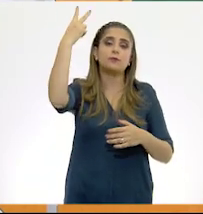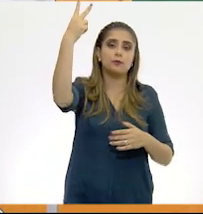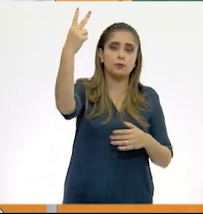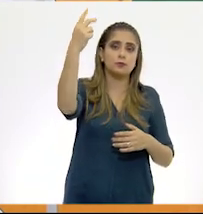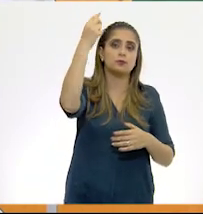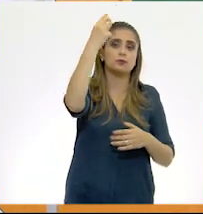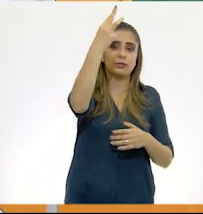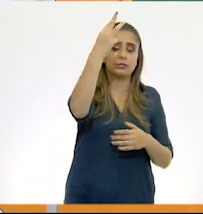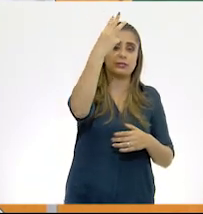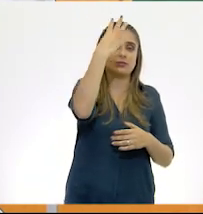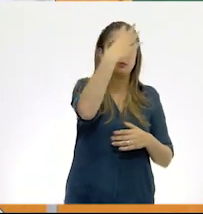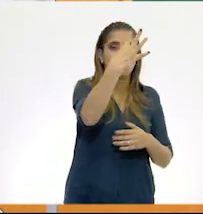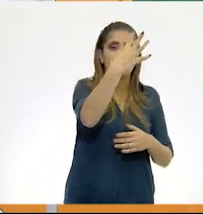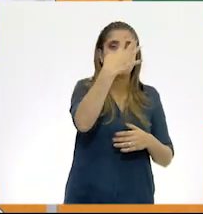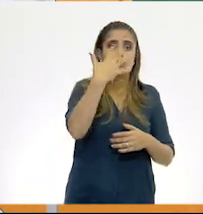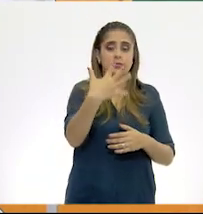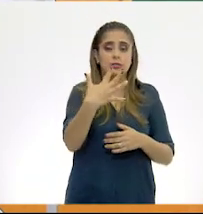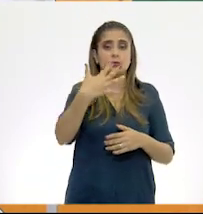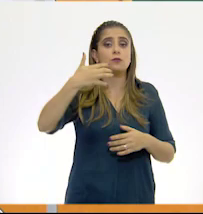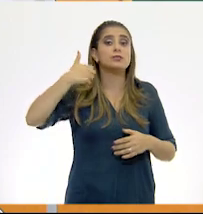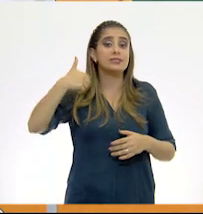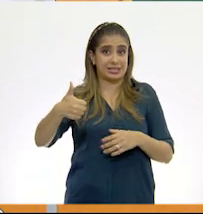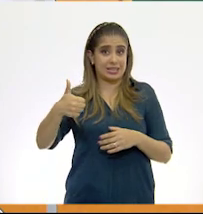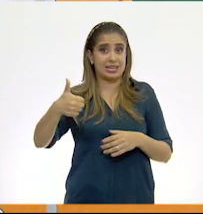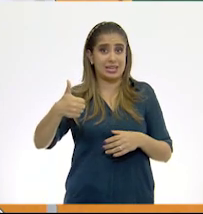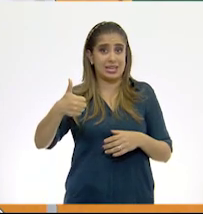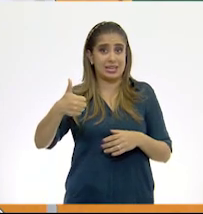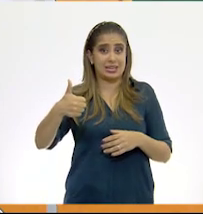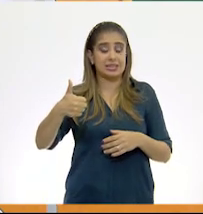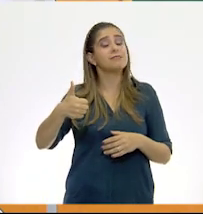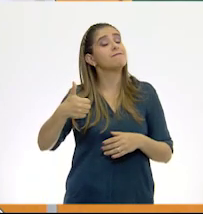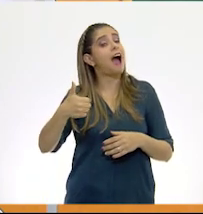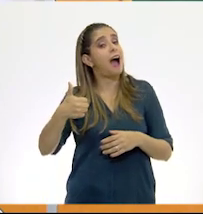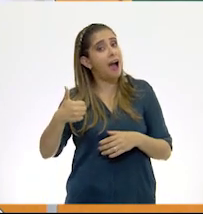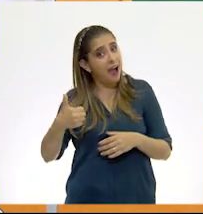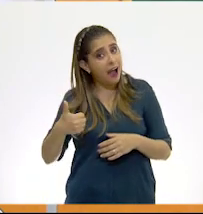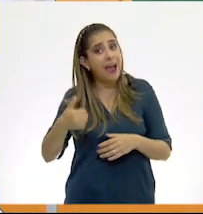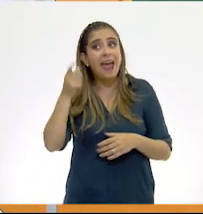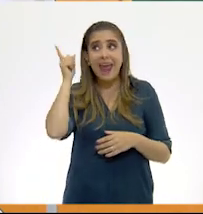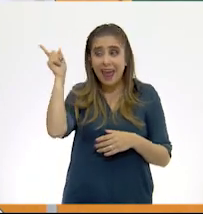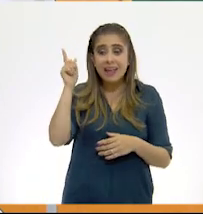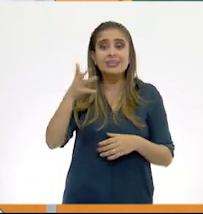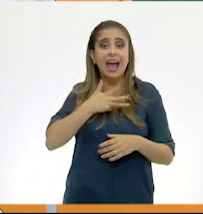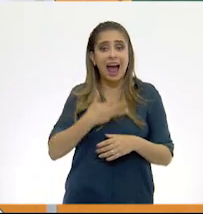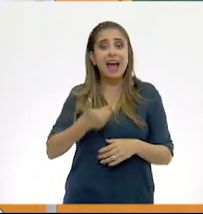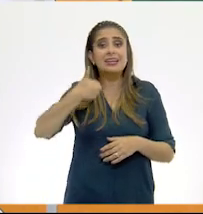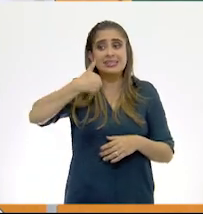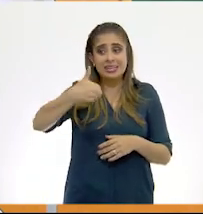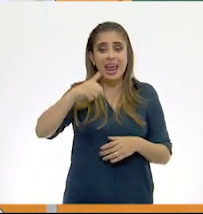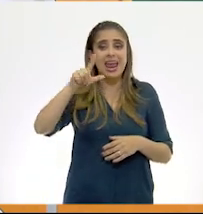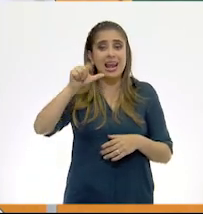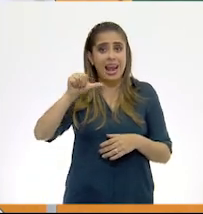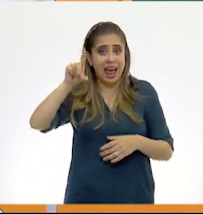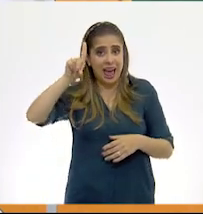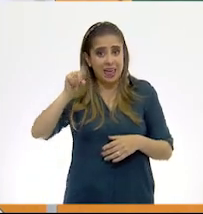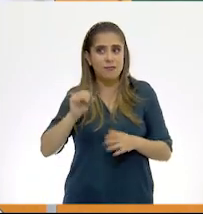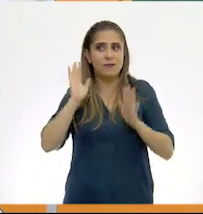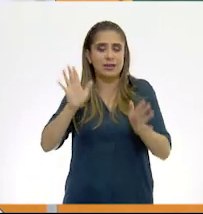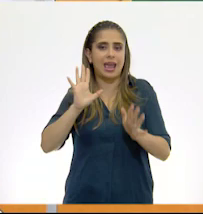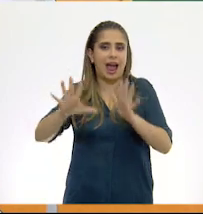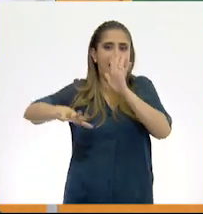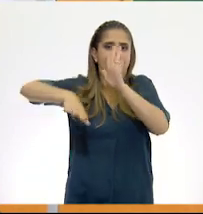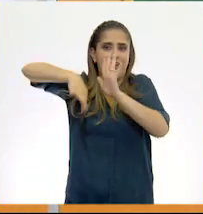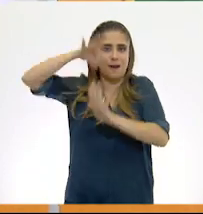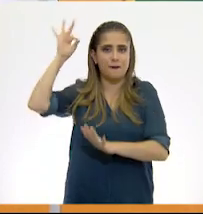Uno, dos, tres, cuatro, cinco, seis. Esta tiene seis lados. Muy bien. Ya la encontramos